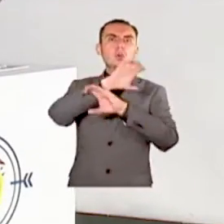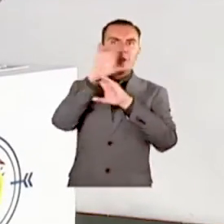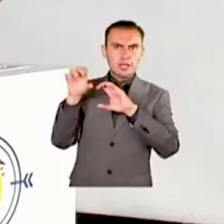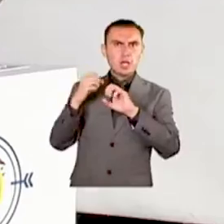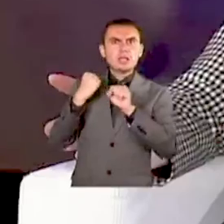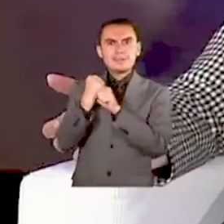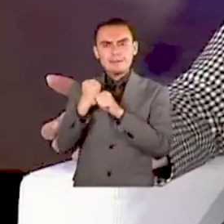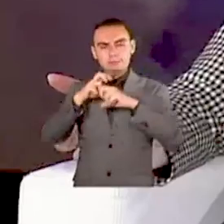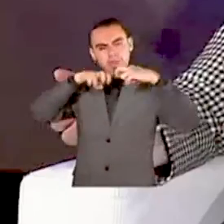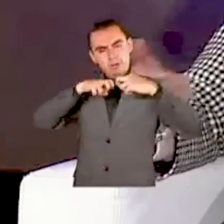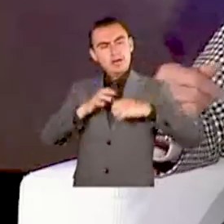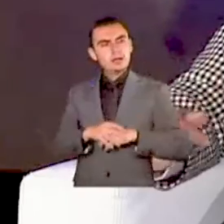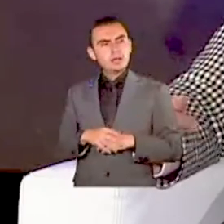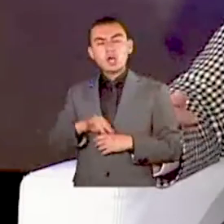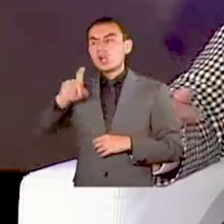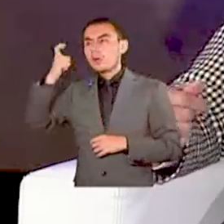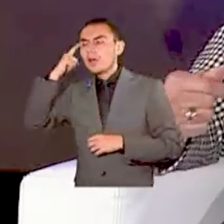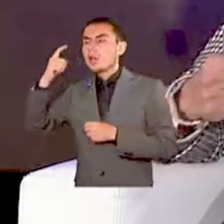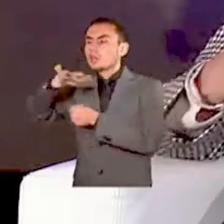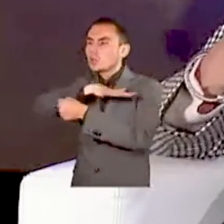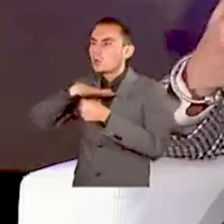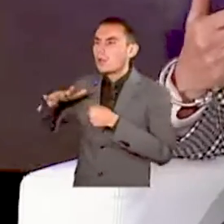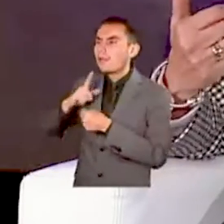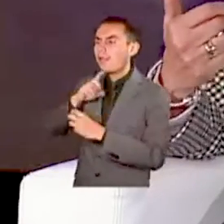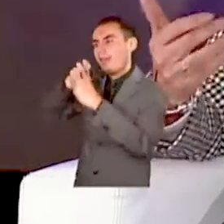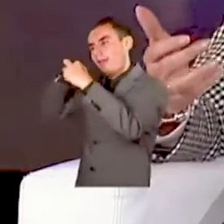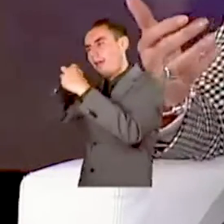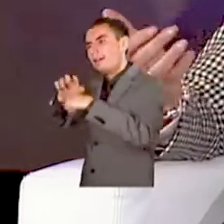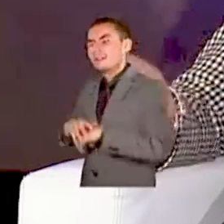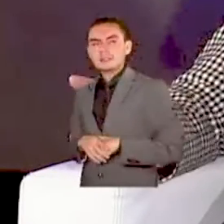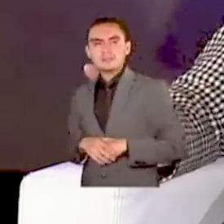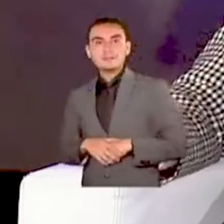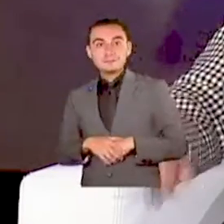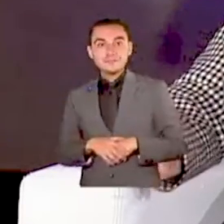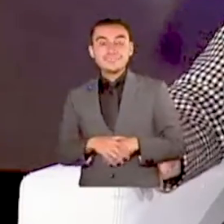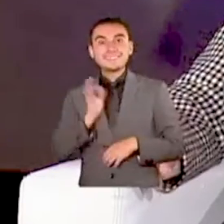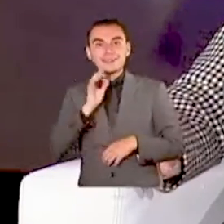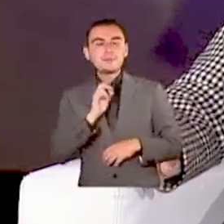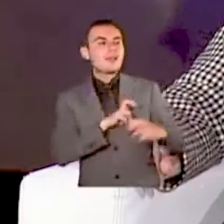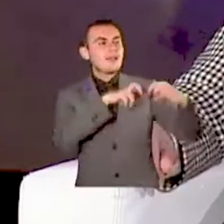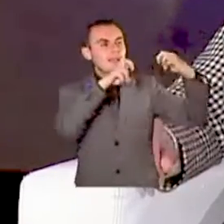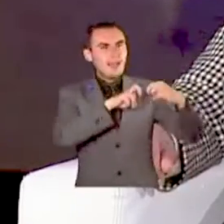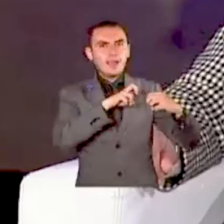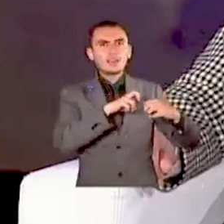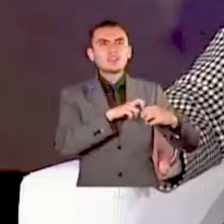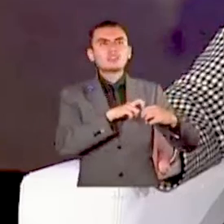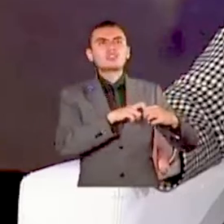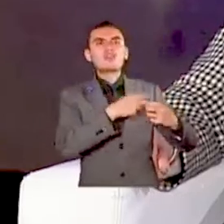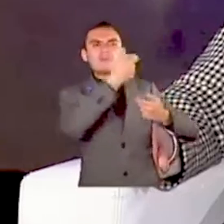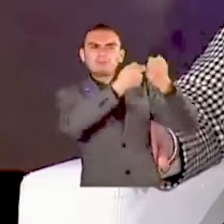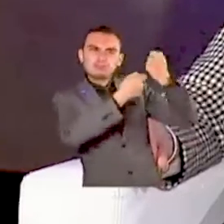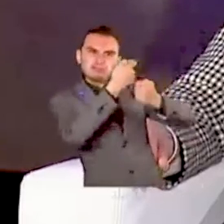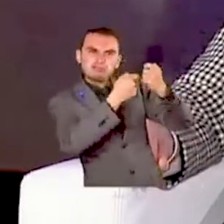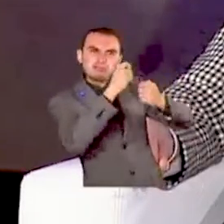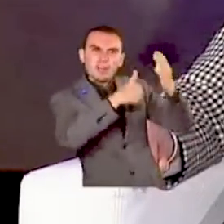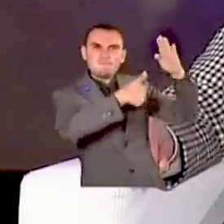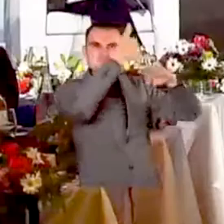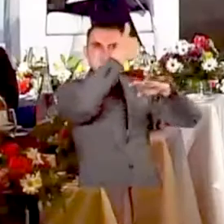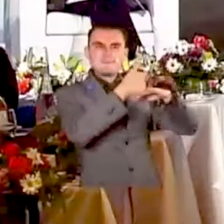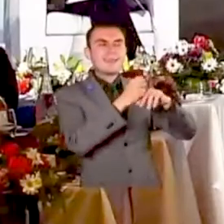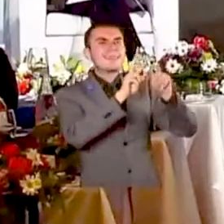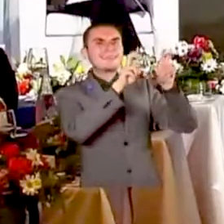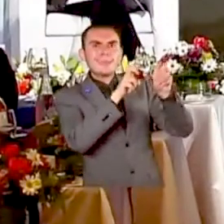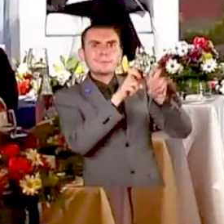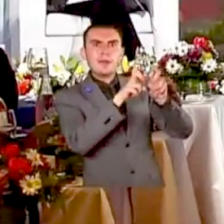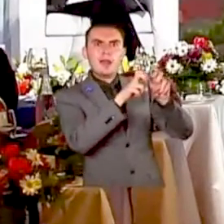mesas de trabajo con la gobernación de Cundinamarca, tenemos mesas y reuniones con la superintendencia financiera para revisar los temas de